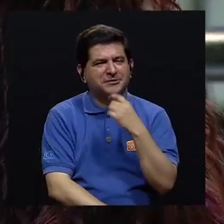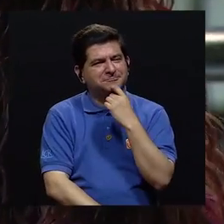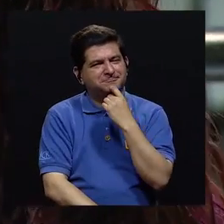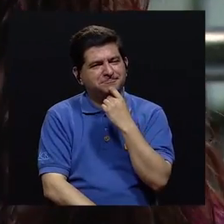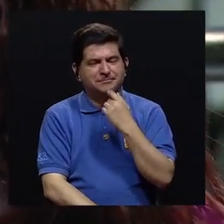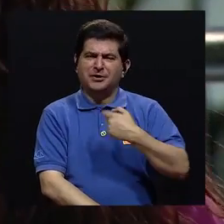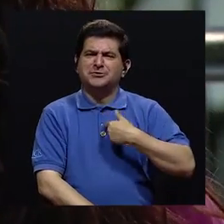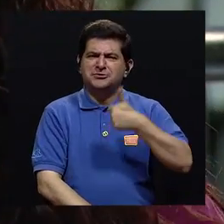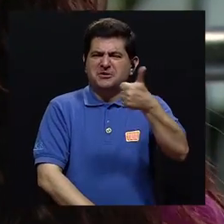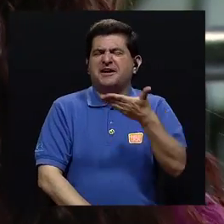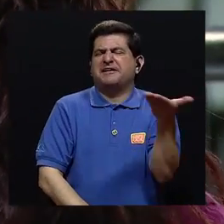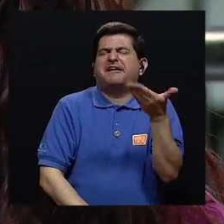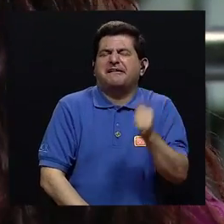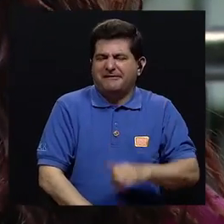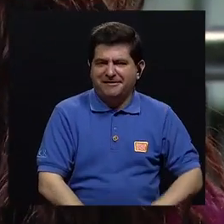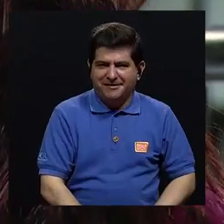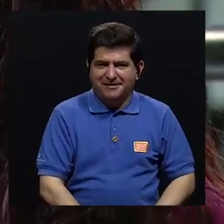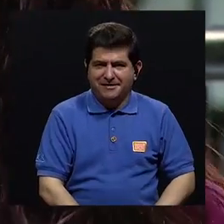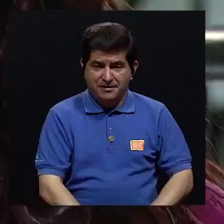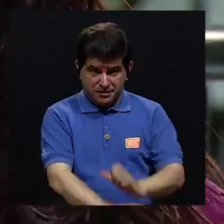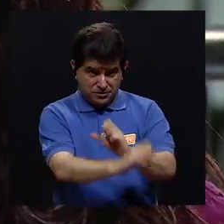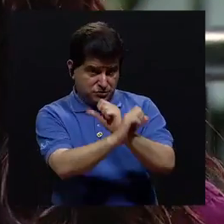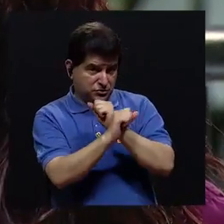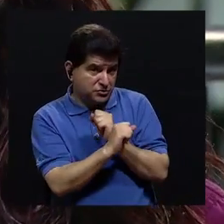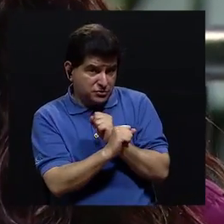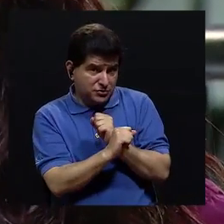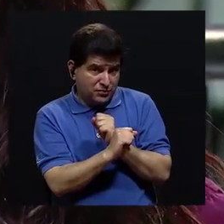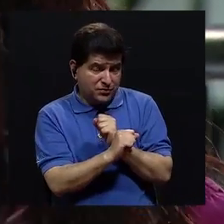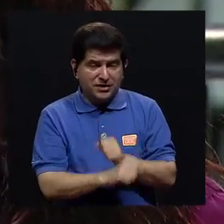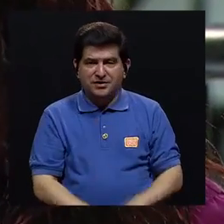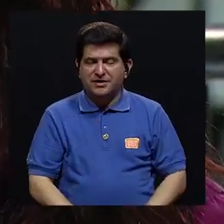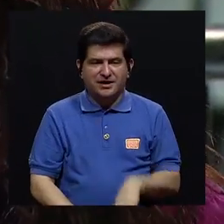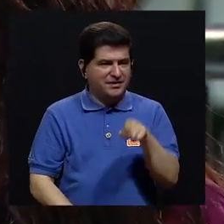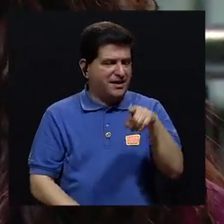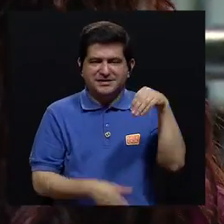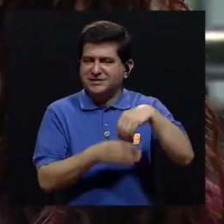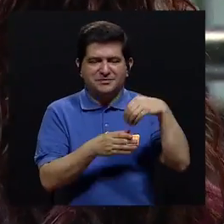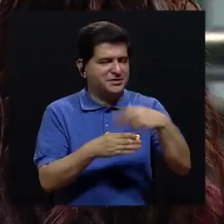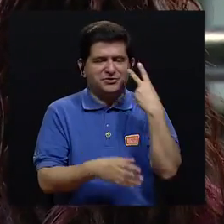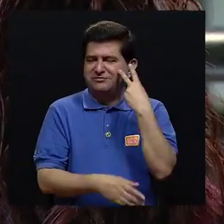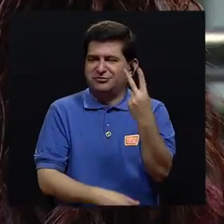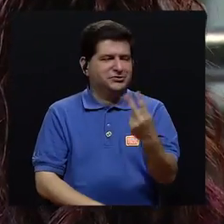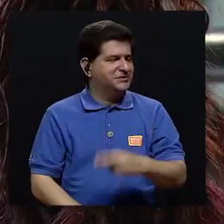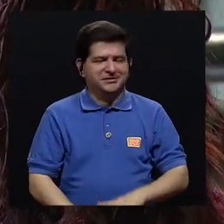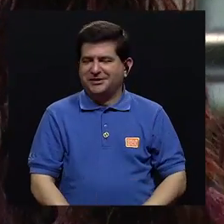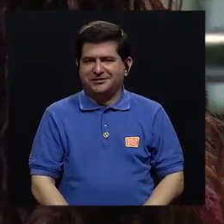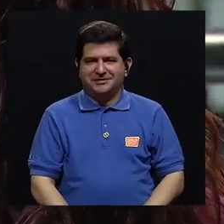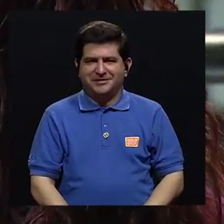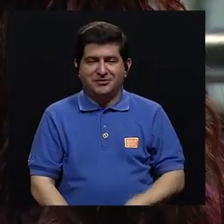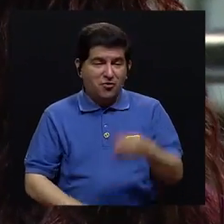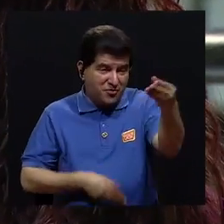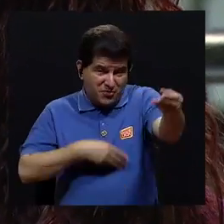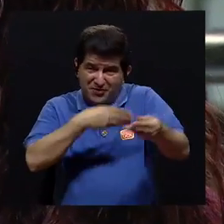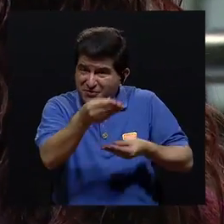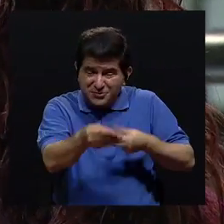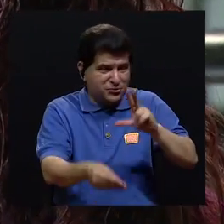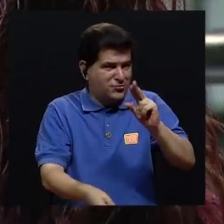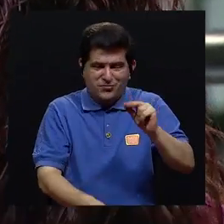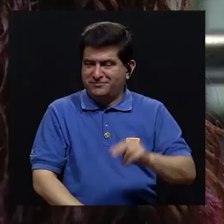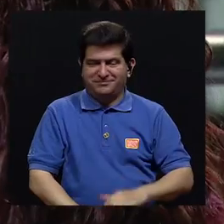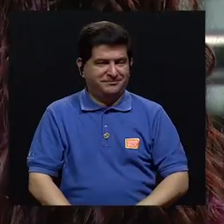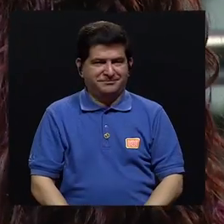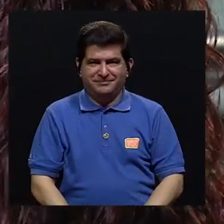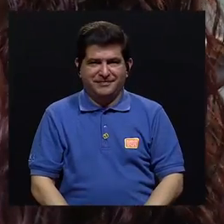generar, bueno, ¿qué gano yo con esto? En seguridad no logramos ver esa inversión, no logramos ver como un retorno,